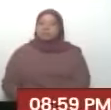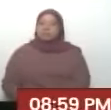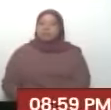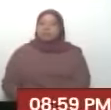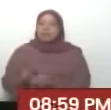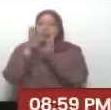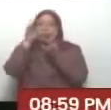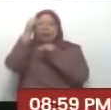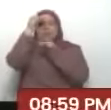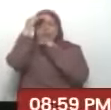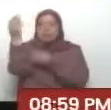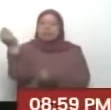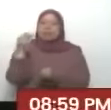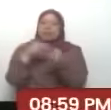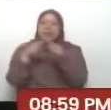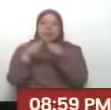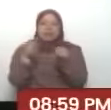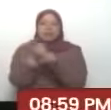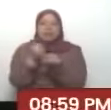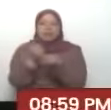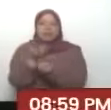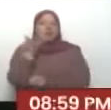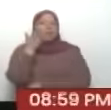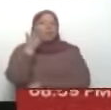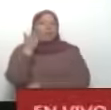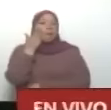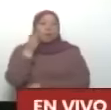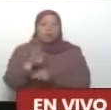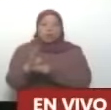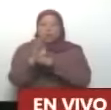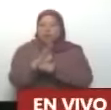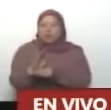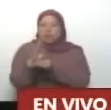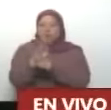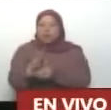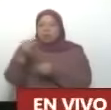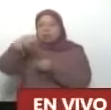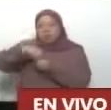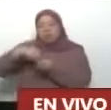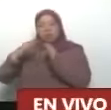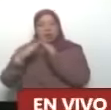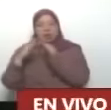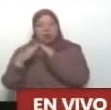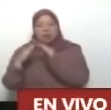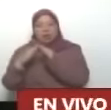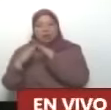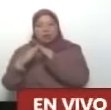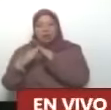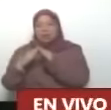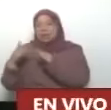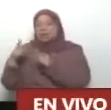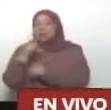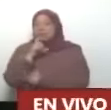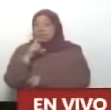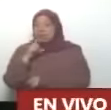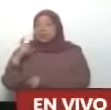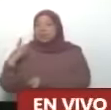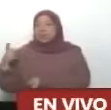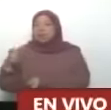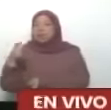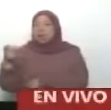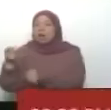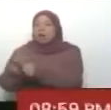para atender y más a todo a esas madres cuidadoras que se encuentran en su hogar, que muchas veces no pueden salir, y